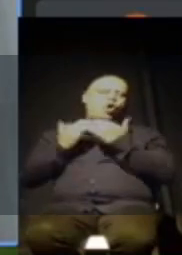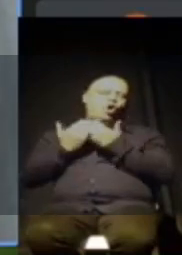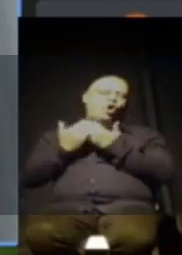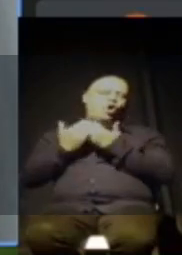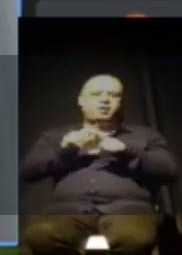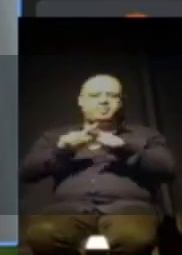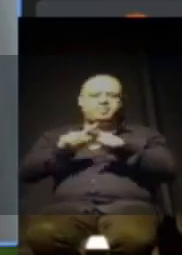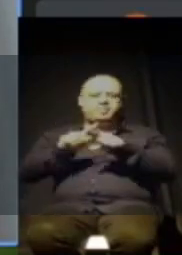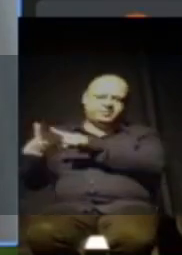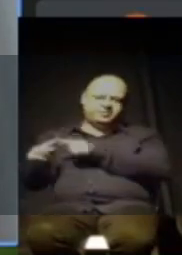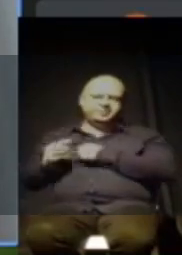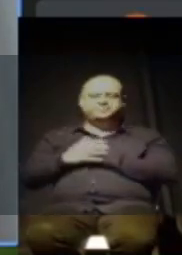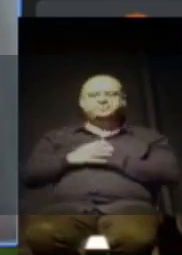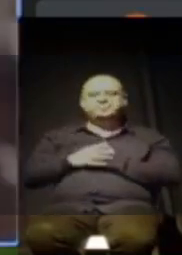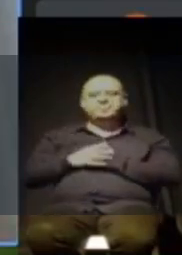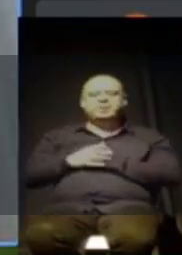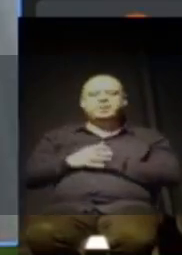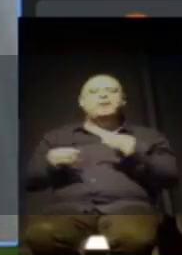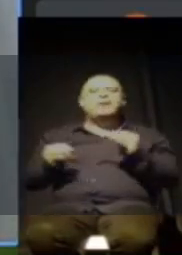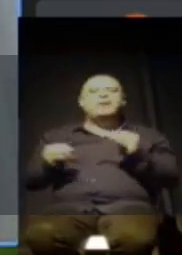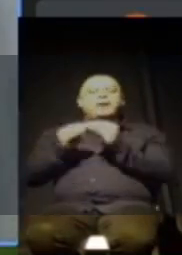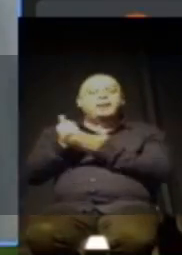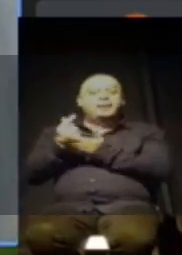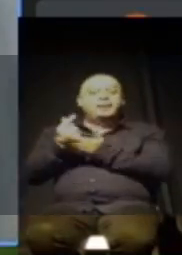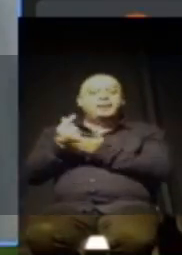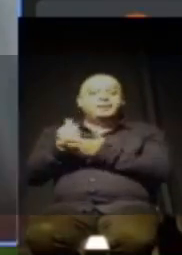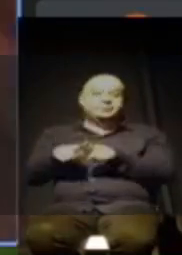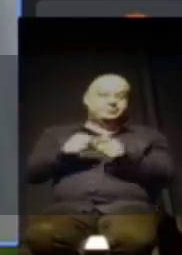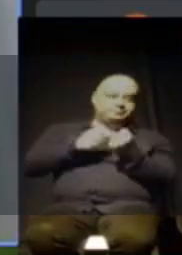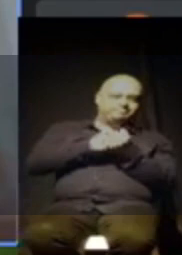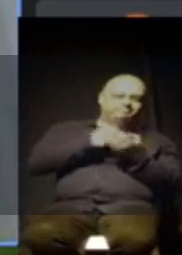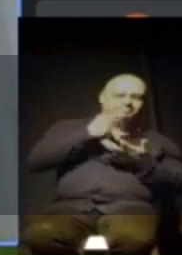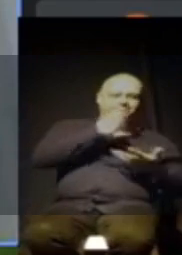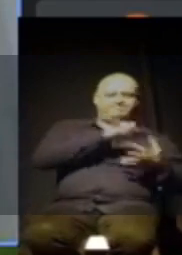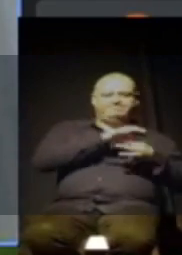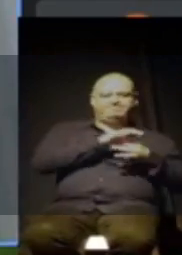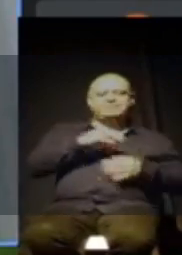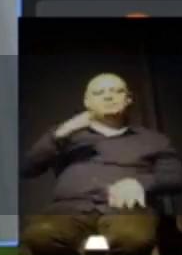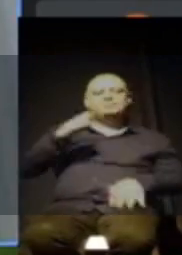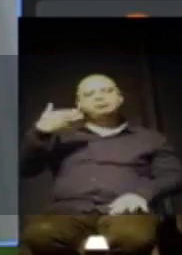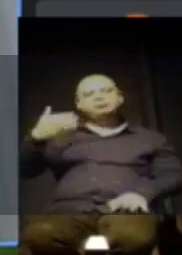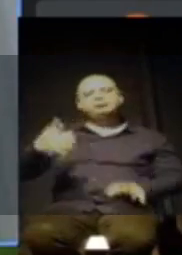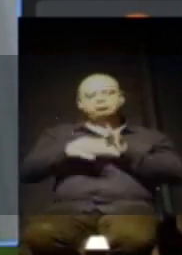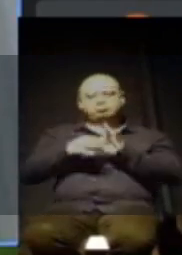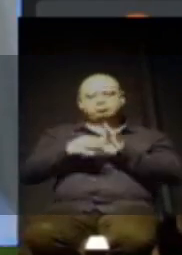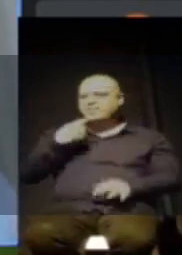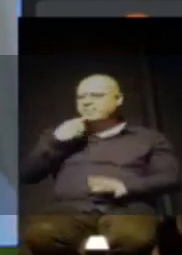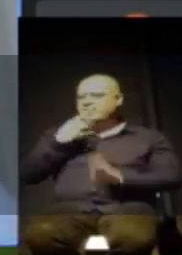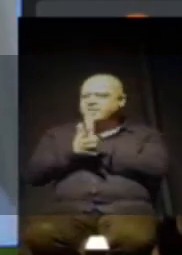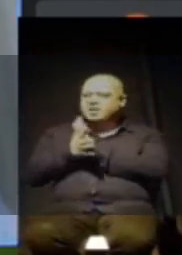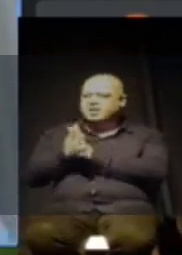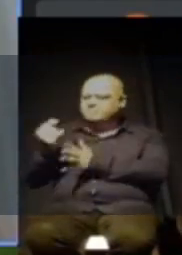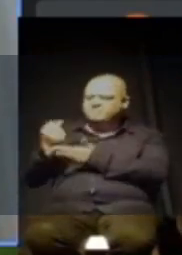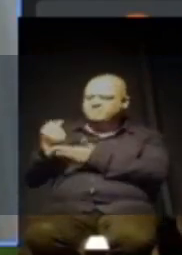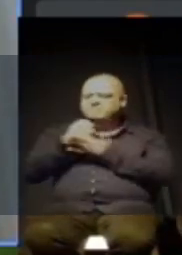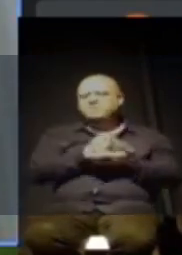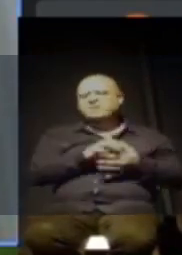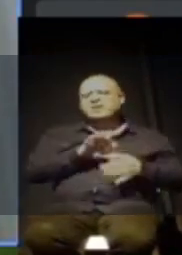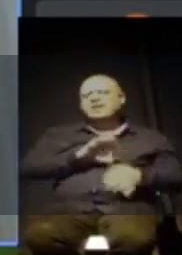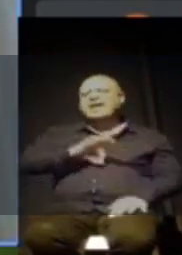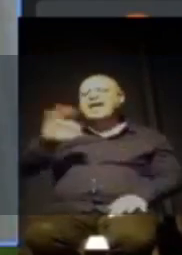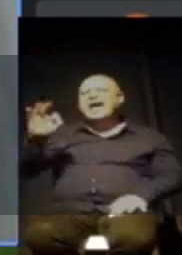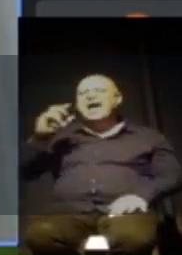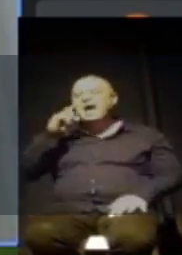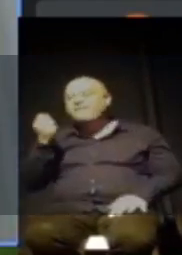escolares. Y la reparación económica. Dudu Dien hace una diferencia, él dice, reparación económica, no